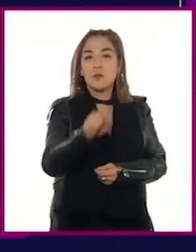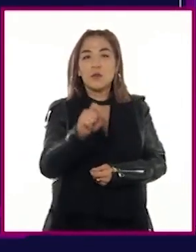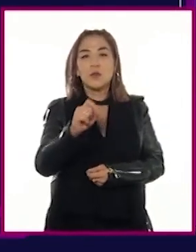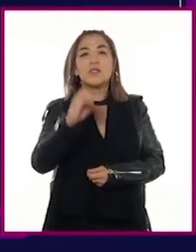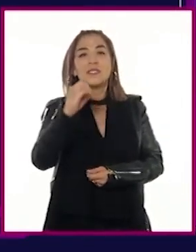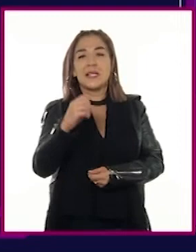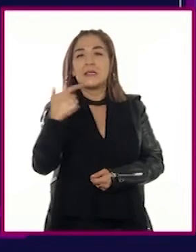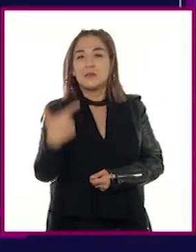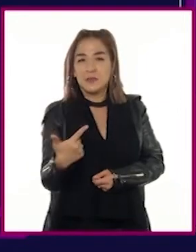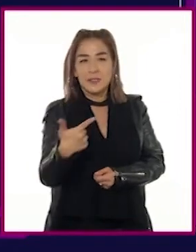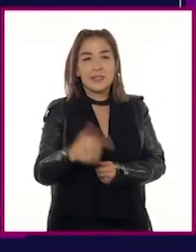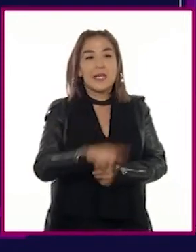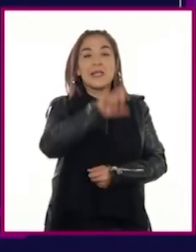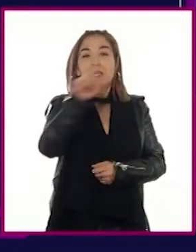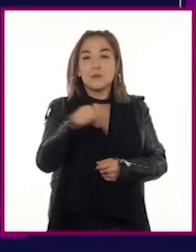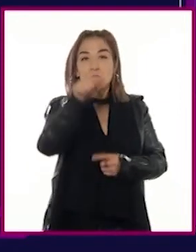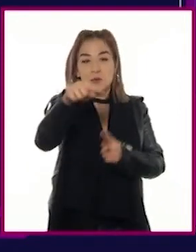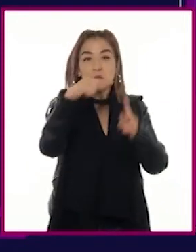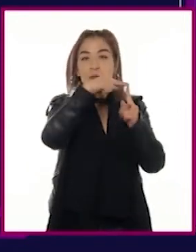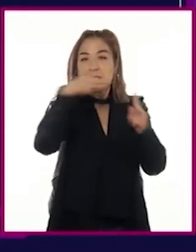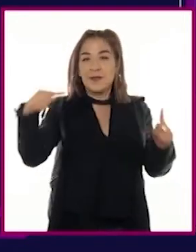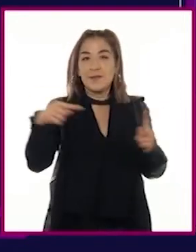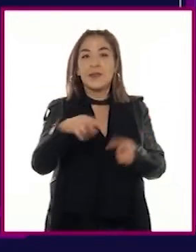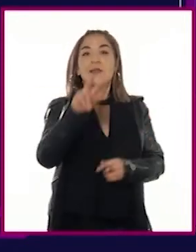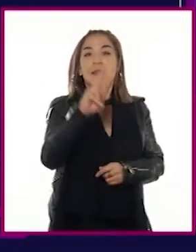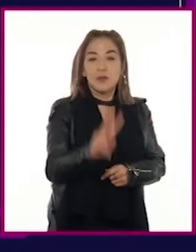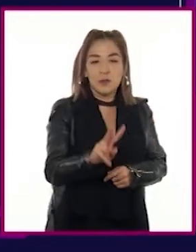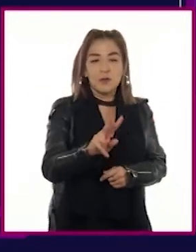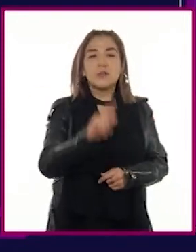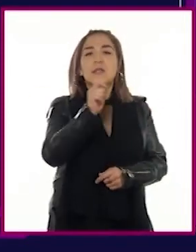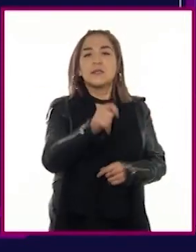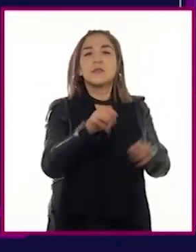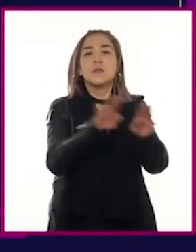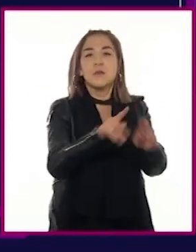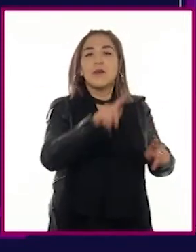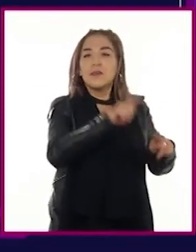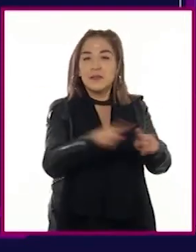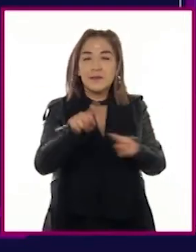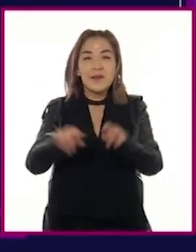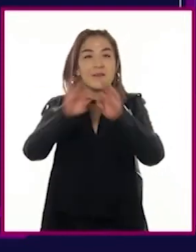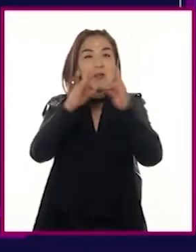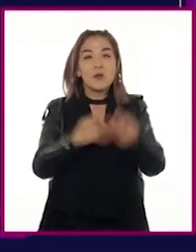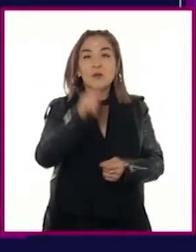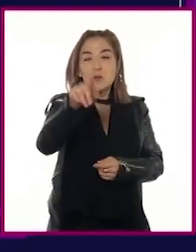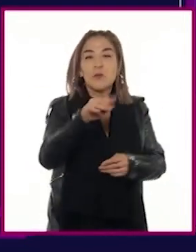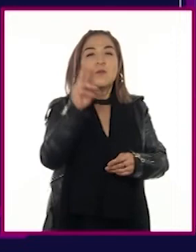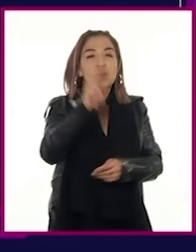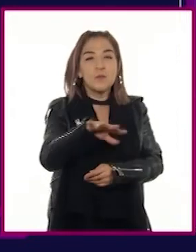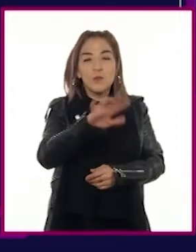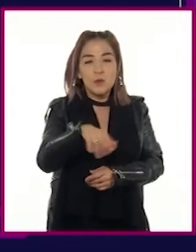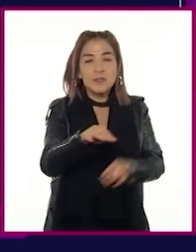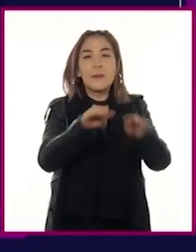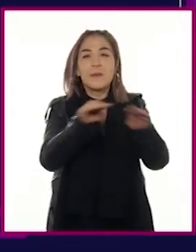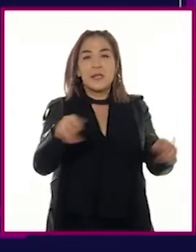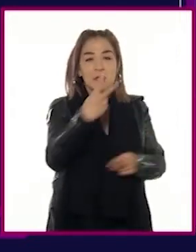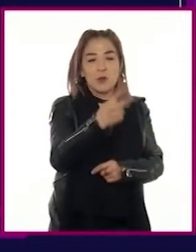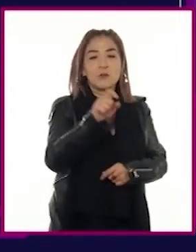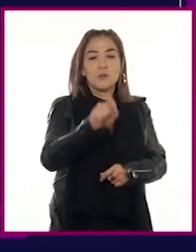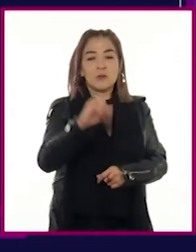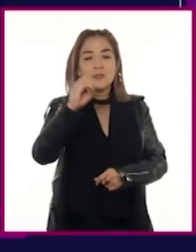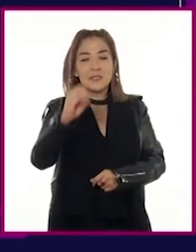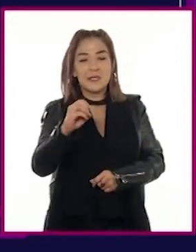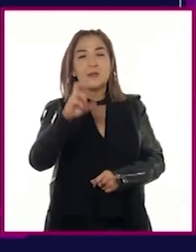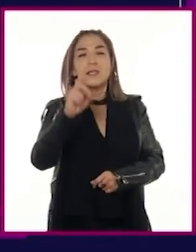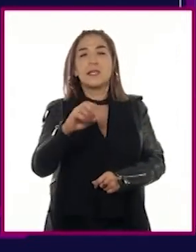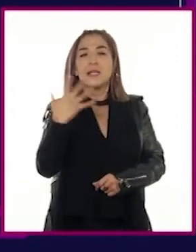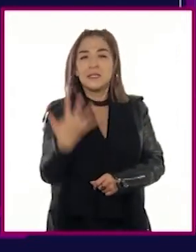4.07. Al dividir entre 2, tenemos que cada uno de los segmentos que se busca mide 2.035.